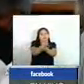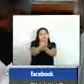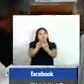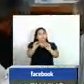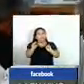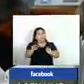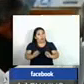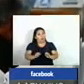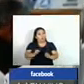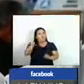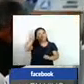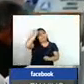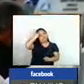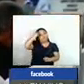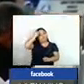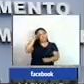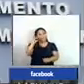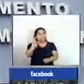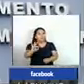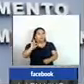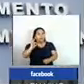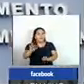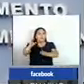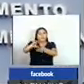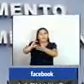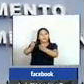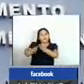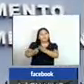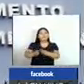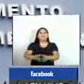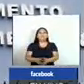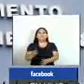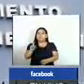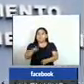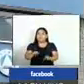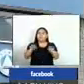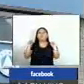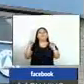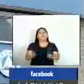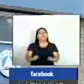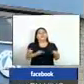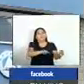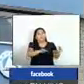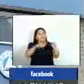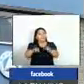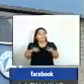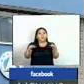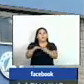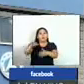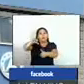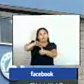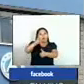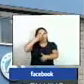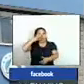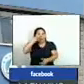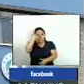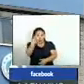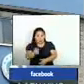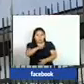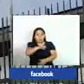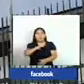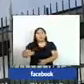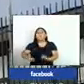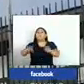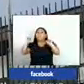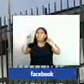la currícula del estudiante dinamiza el tema cultural eso lo podríamos traer a Centroamérica que un salvadoreño pueda ir a